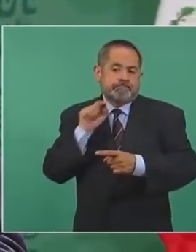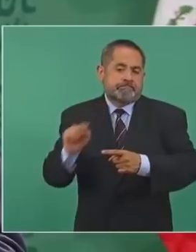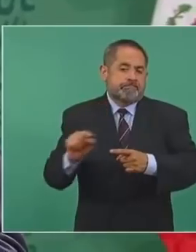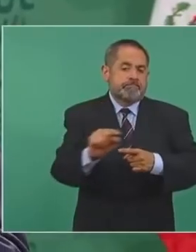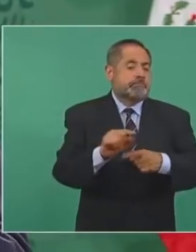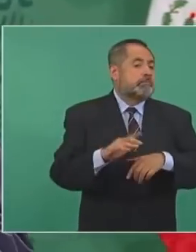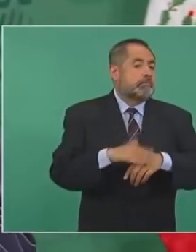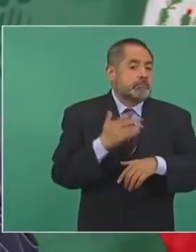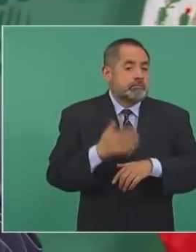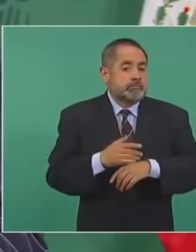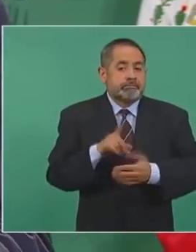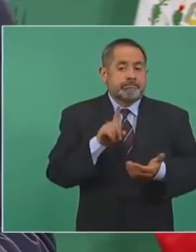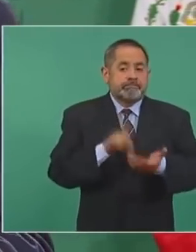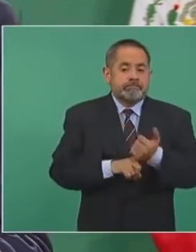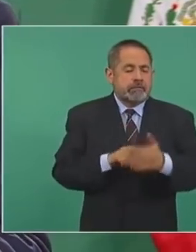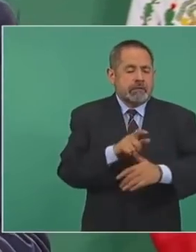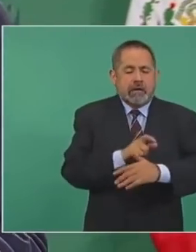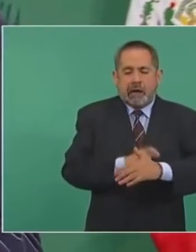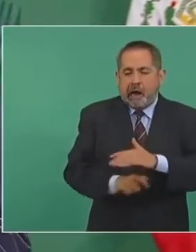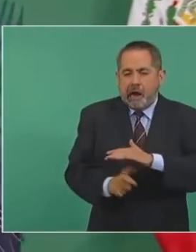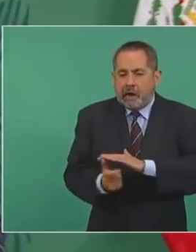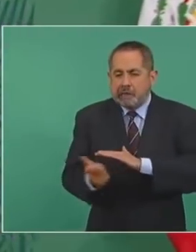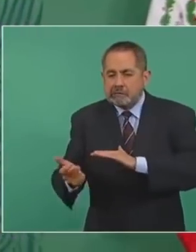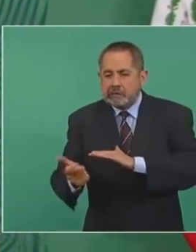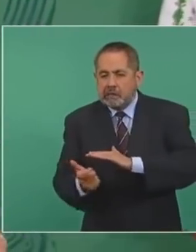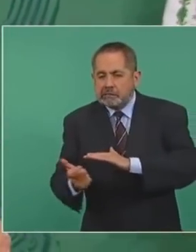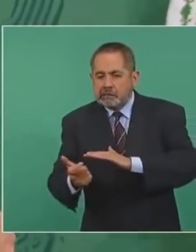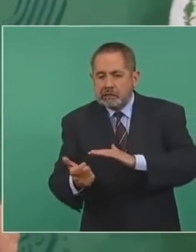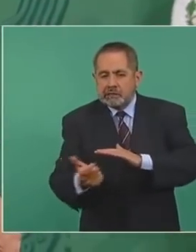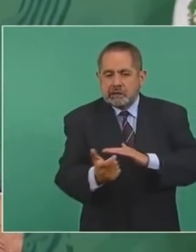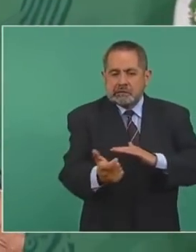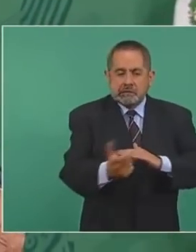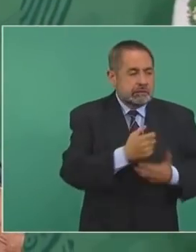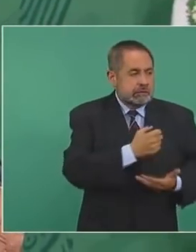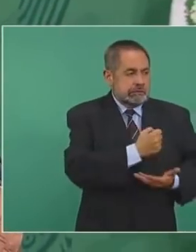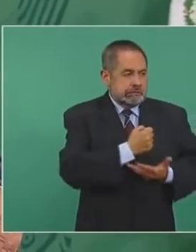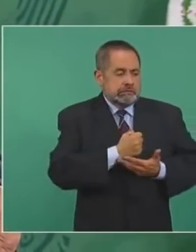porque recibieron sobornos.